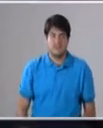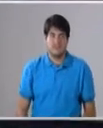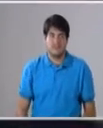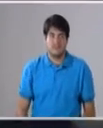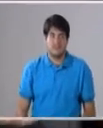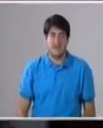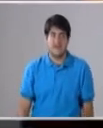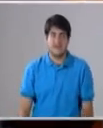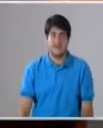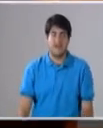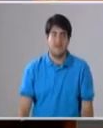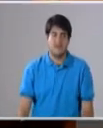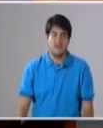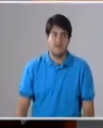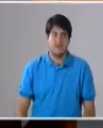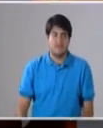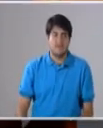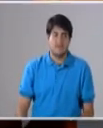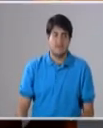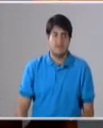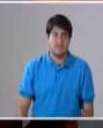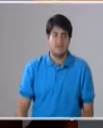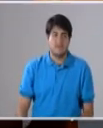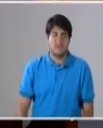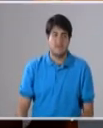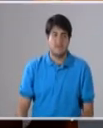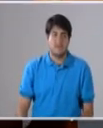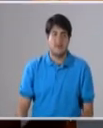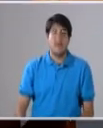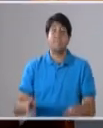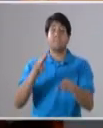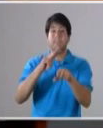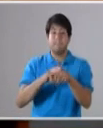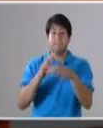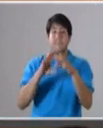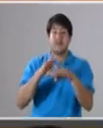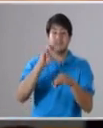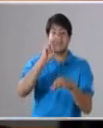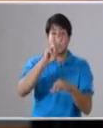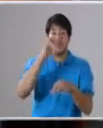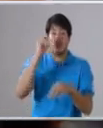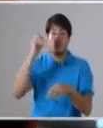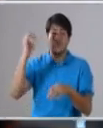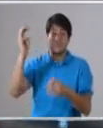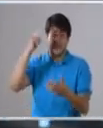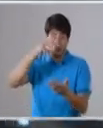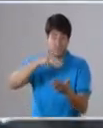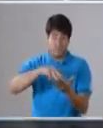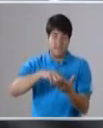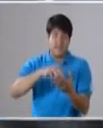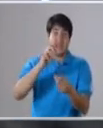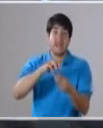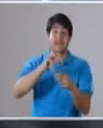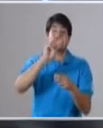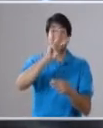Muertos, ¿cuántos? Más de 200 mil en 36 años. Es un montón de